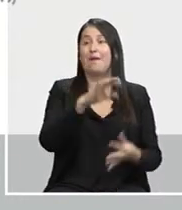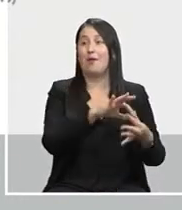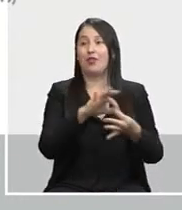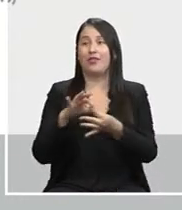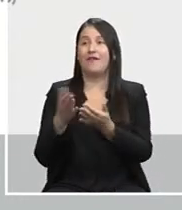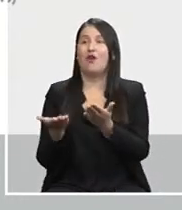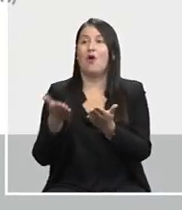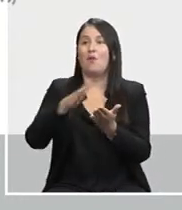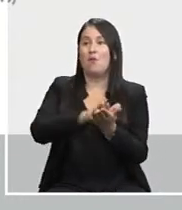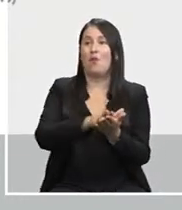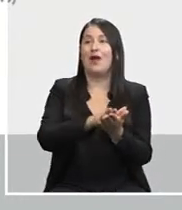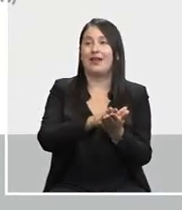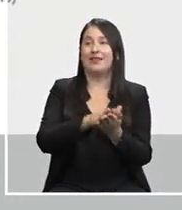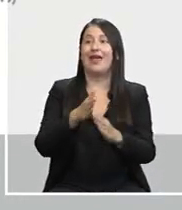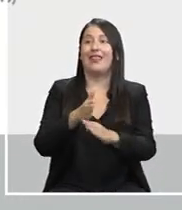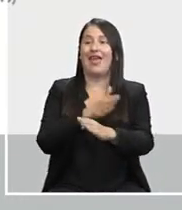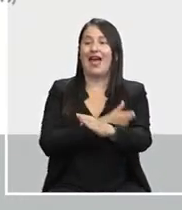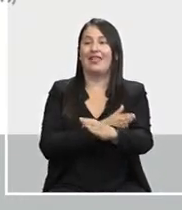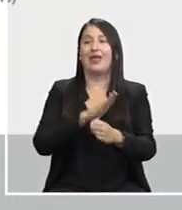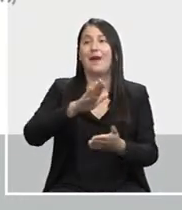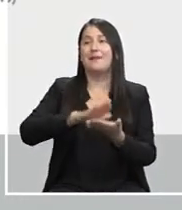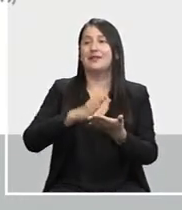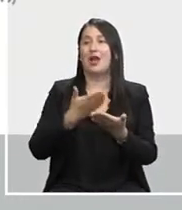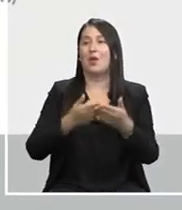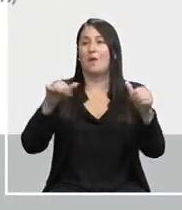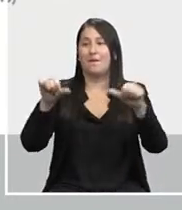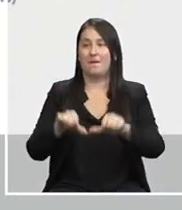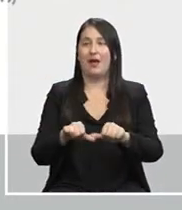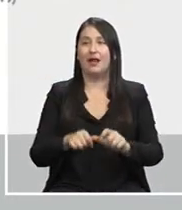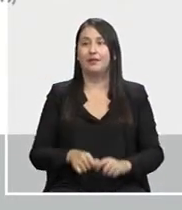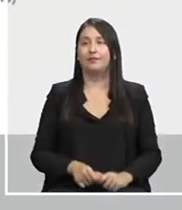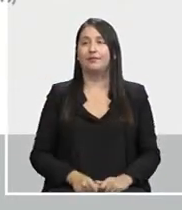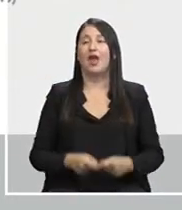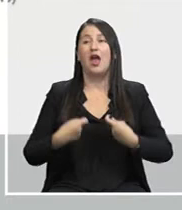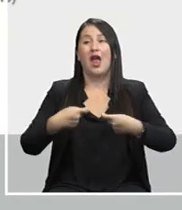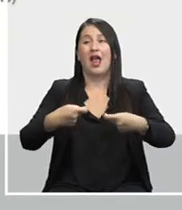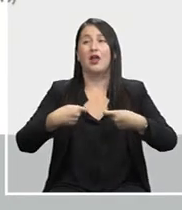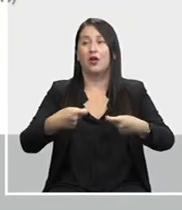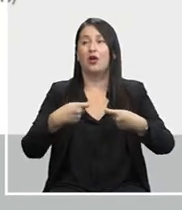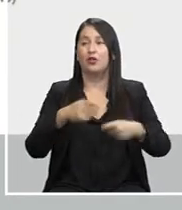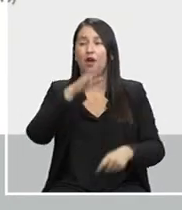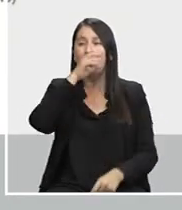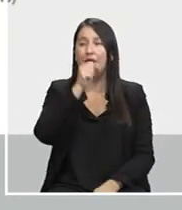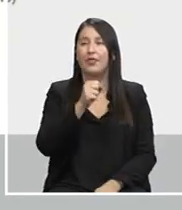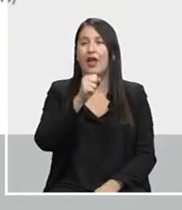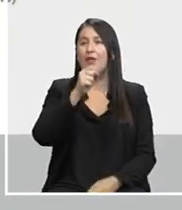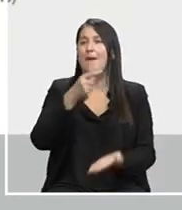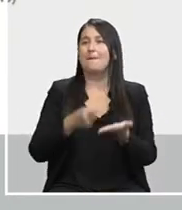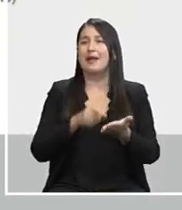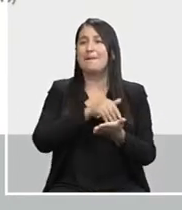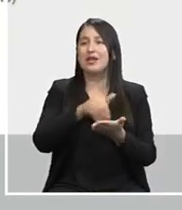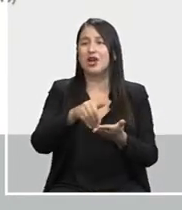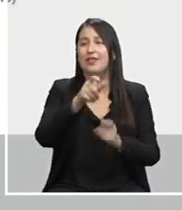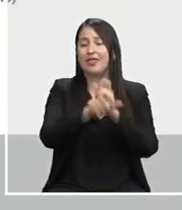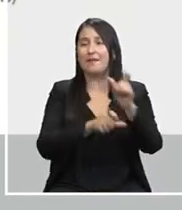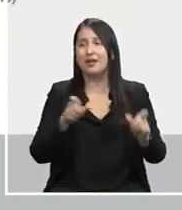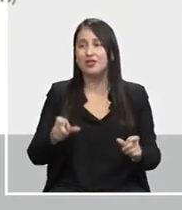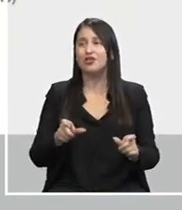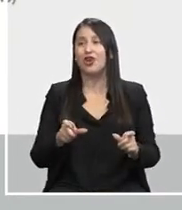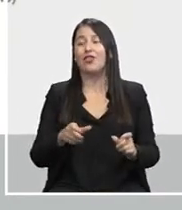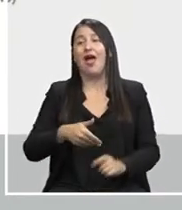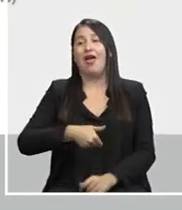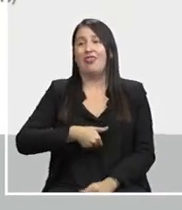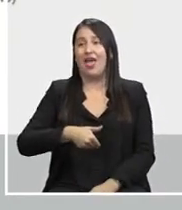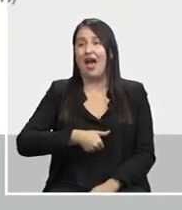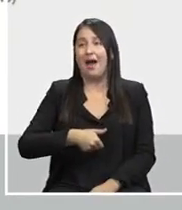mala salud en todo el mundo. Y los costos, el costo soportado por miles de millones de personas en forma de hambre y